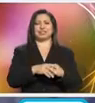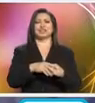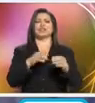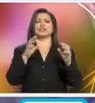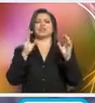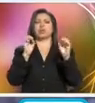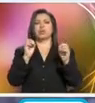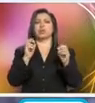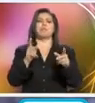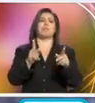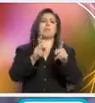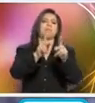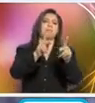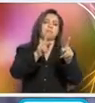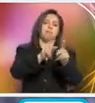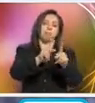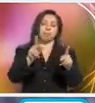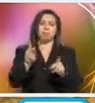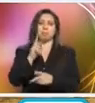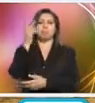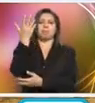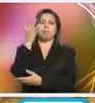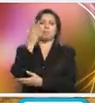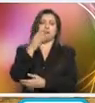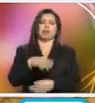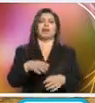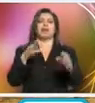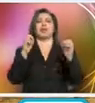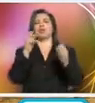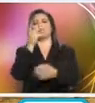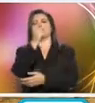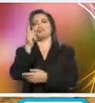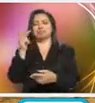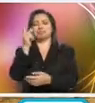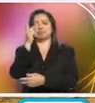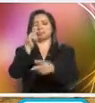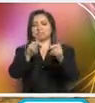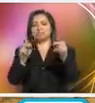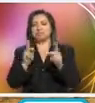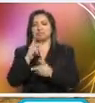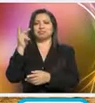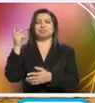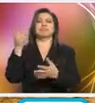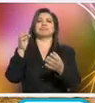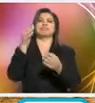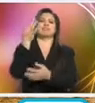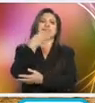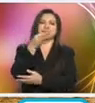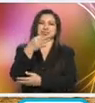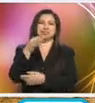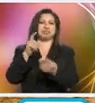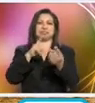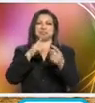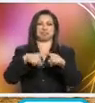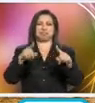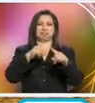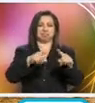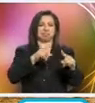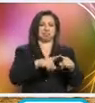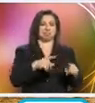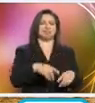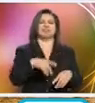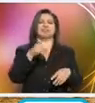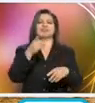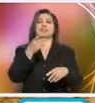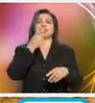como de parques, por ejemplo, parques de diversiones, y esto les permite a ustedes conocer ofertas rápidas y además les va a dar la ventaja de